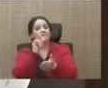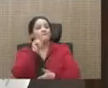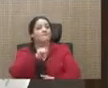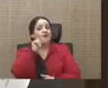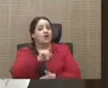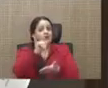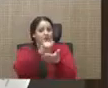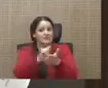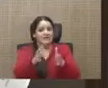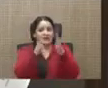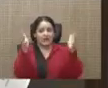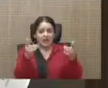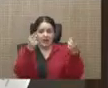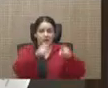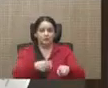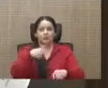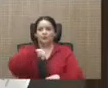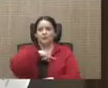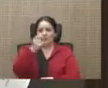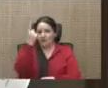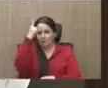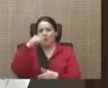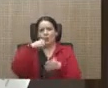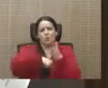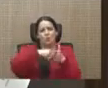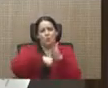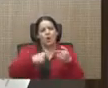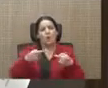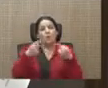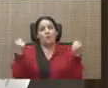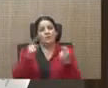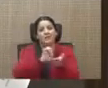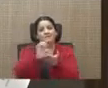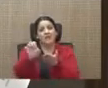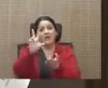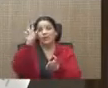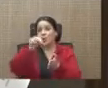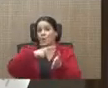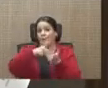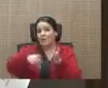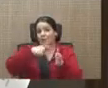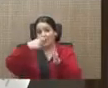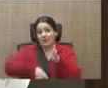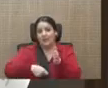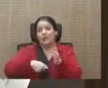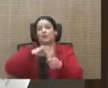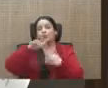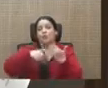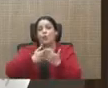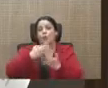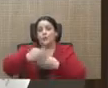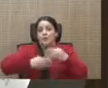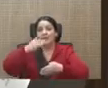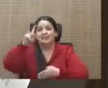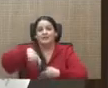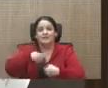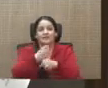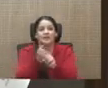bien entendemos la lucha contra la evasión fiscal, los procedimientos se deben realizar conforme al ordenamiento para